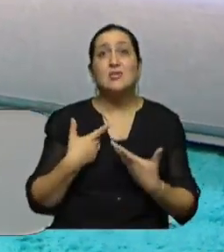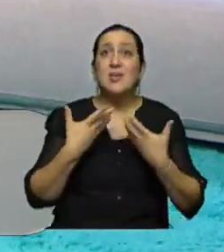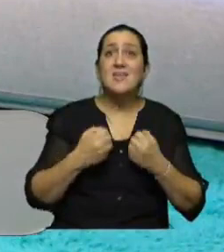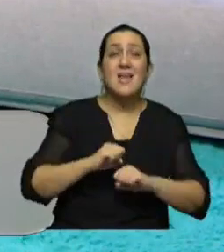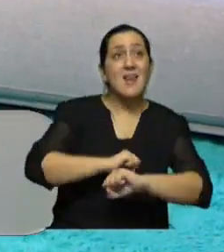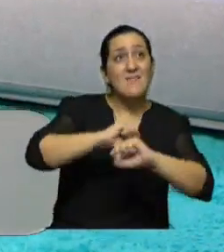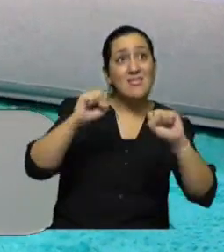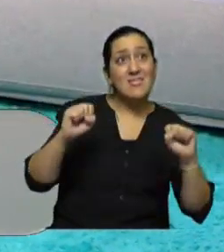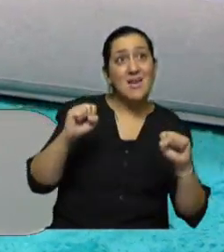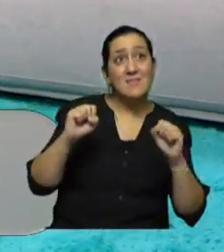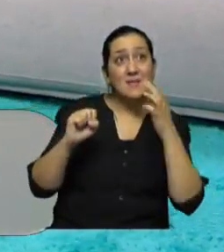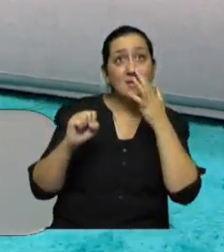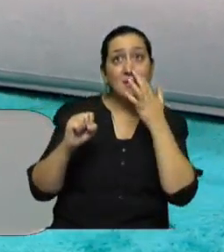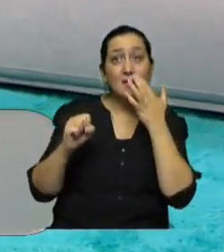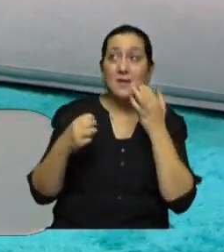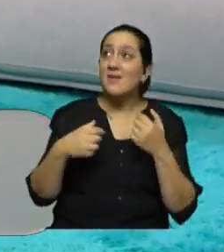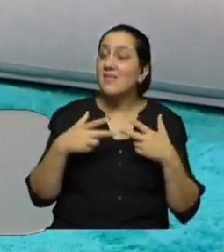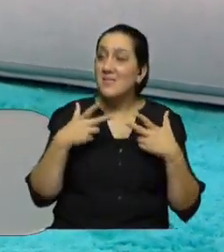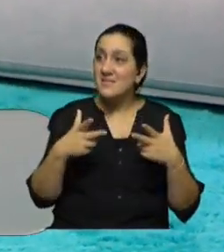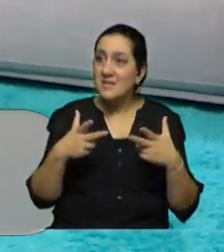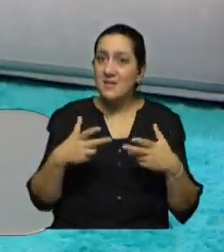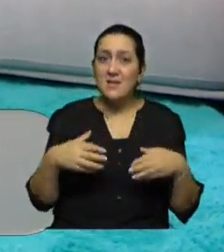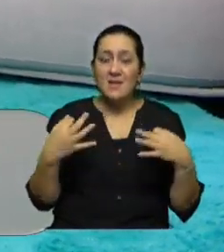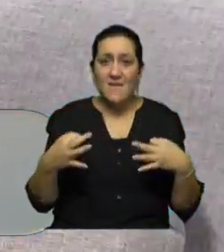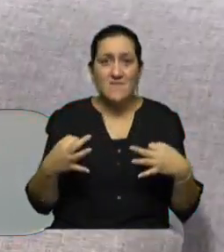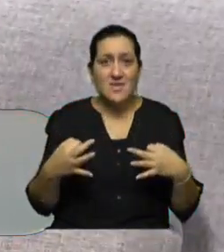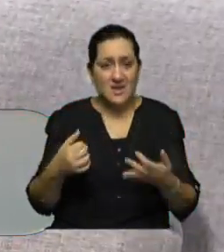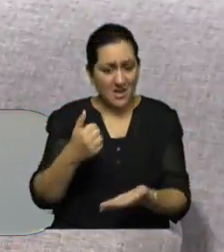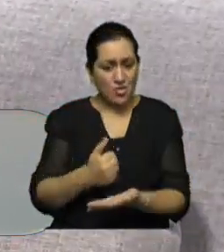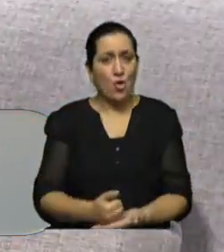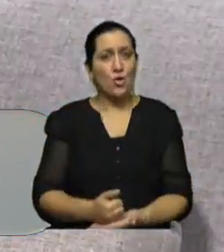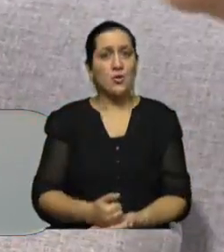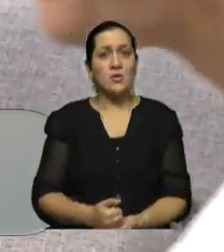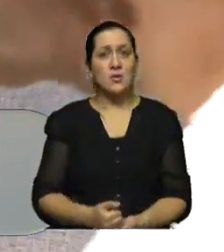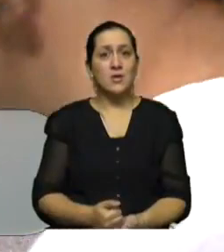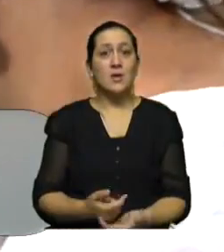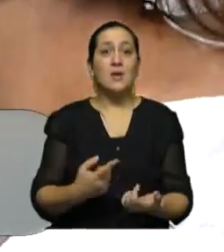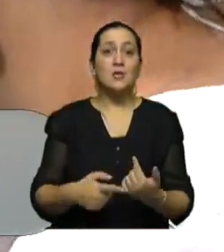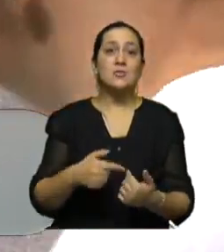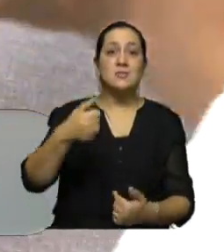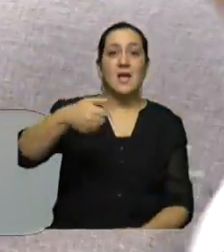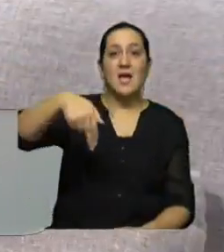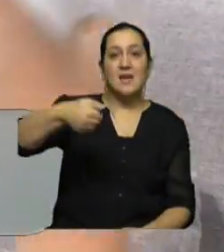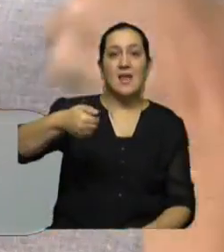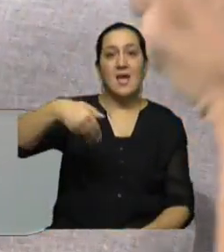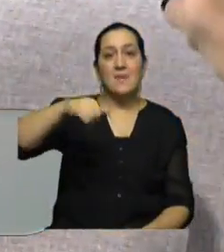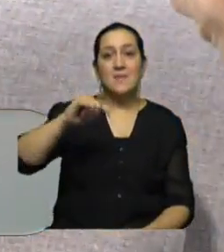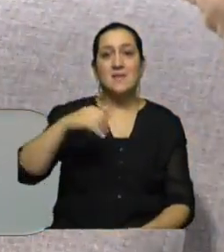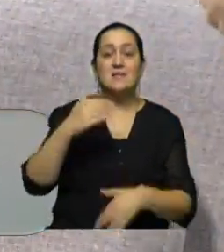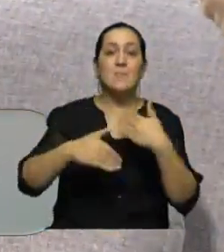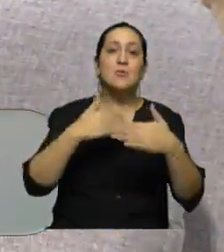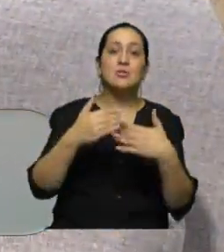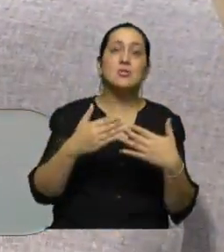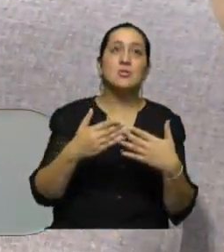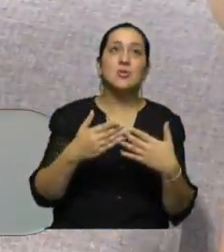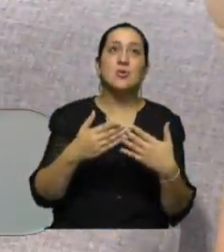decir, qué bien, estoy en la tierra, ¿no? Con propiedad. Entonces, Anami es el proceso de volver a encontrarle